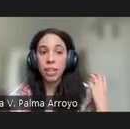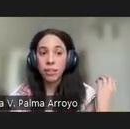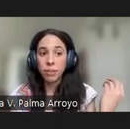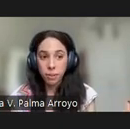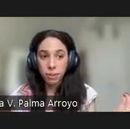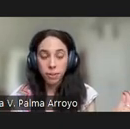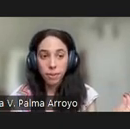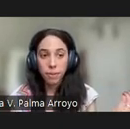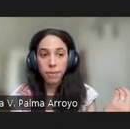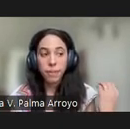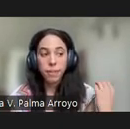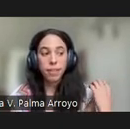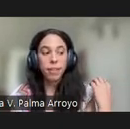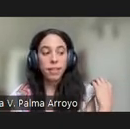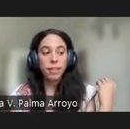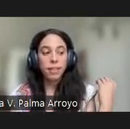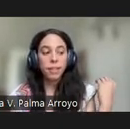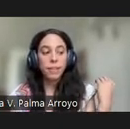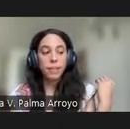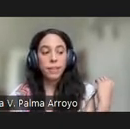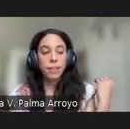de anulación.